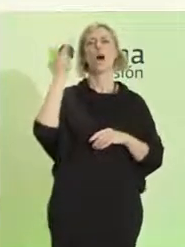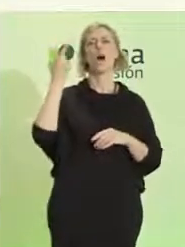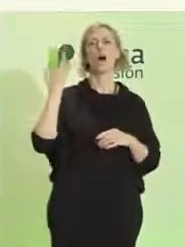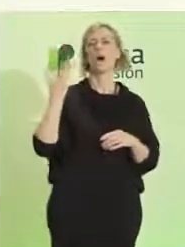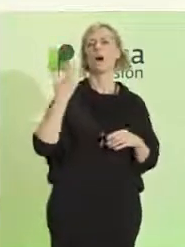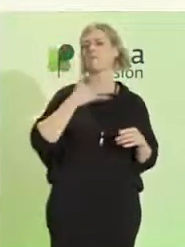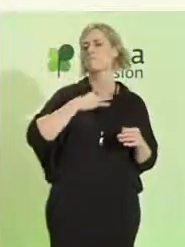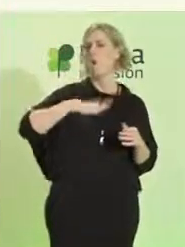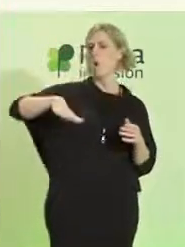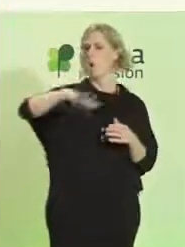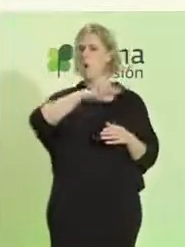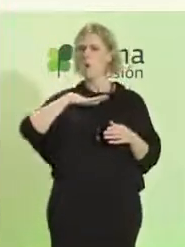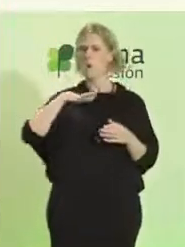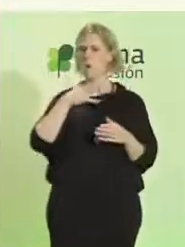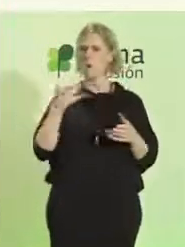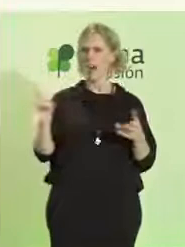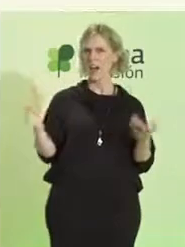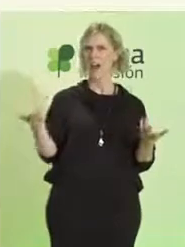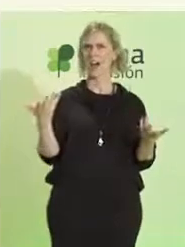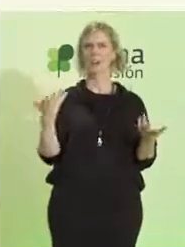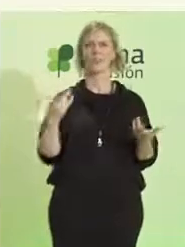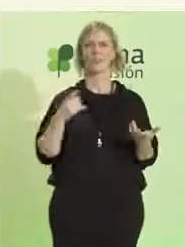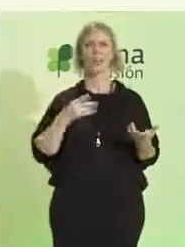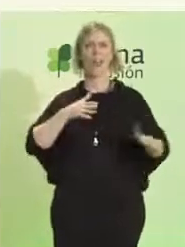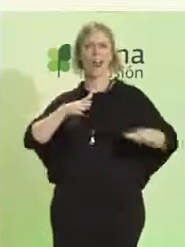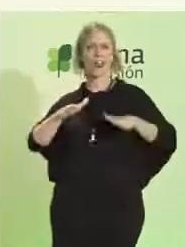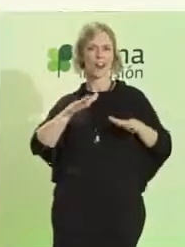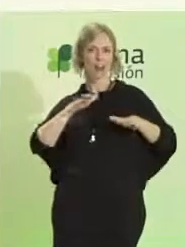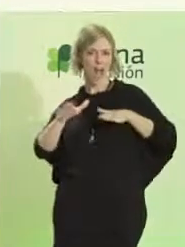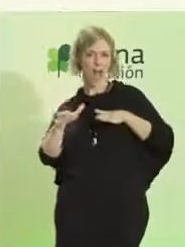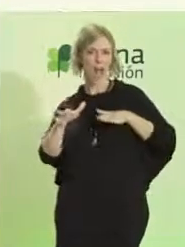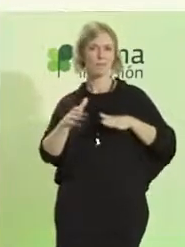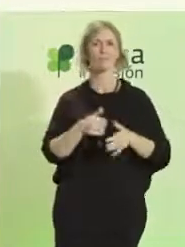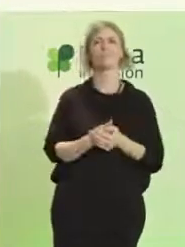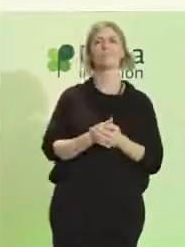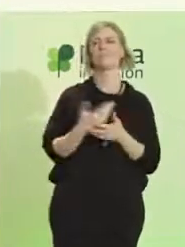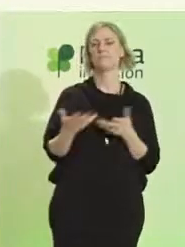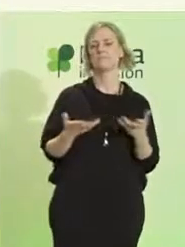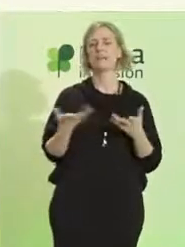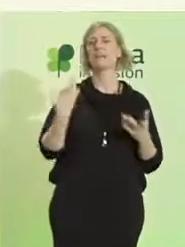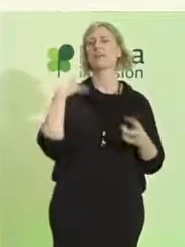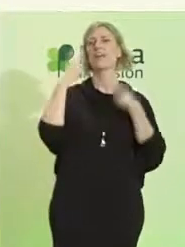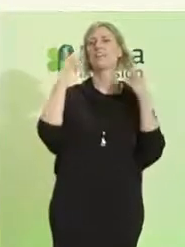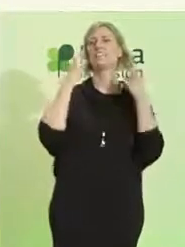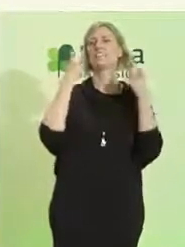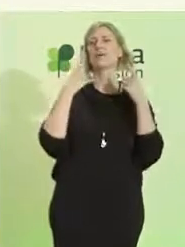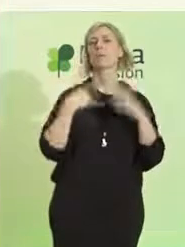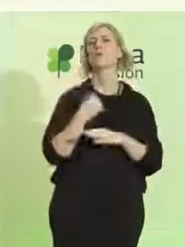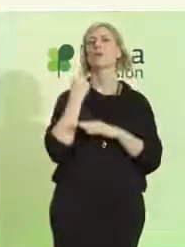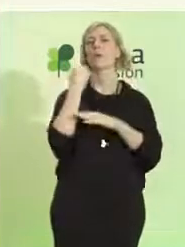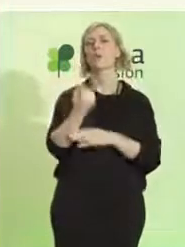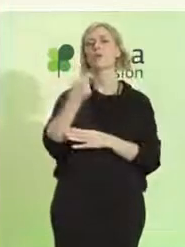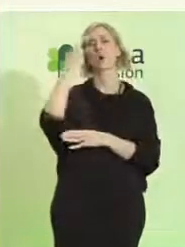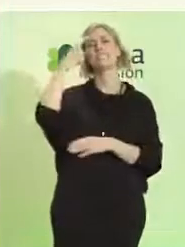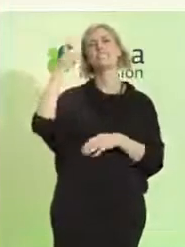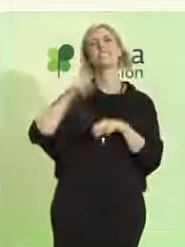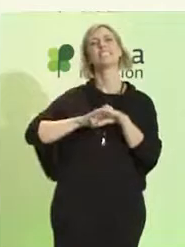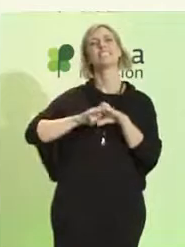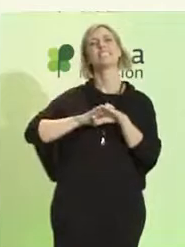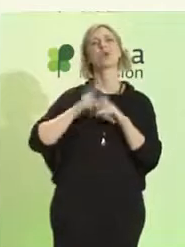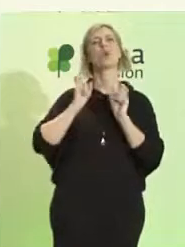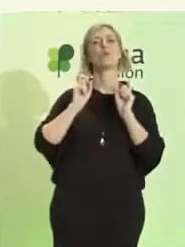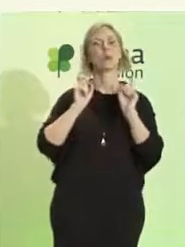musical, audiovisuales, TikTok. Les acompañamos para que se apropien de esa cultura e intentar hacer un apoyo psicoeducativo ahí. Muchas